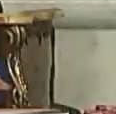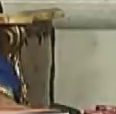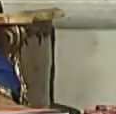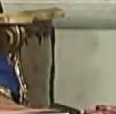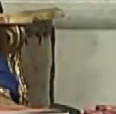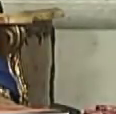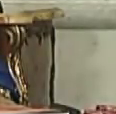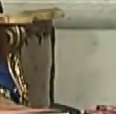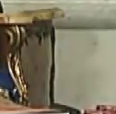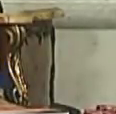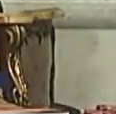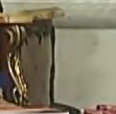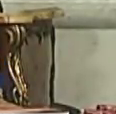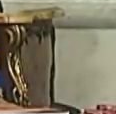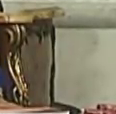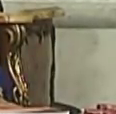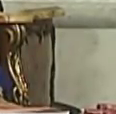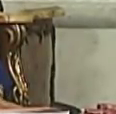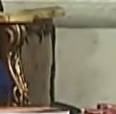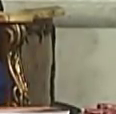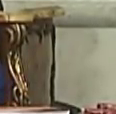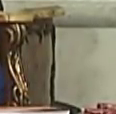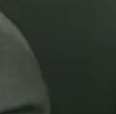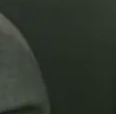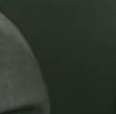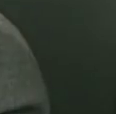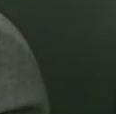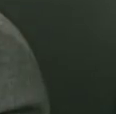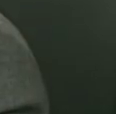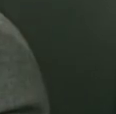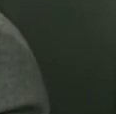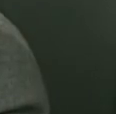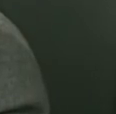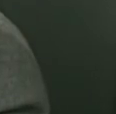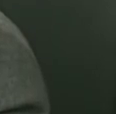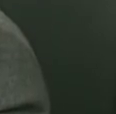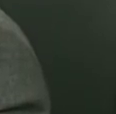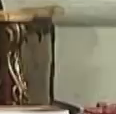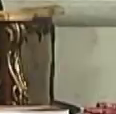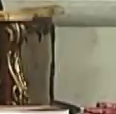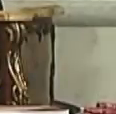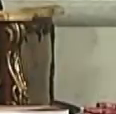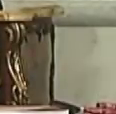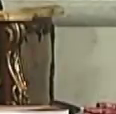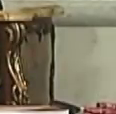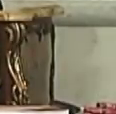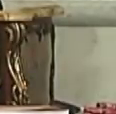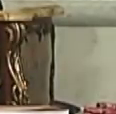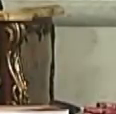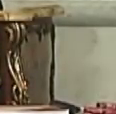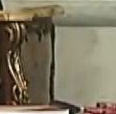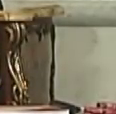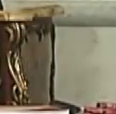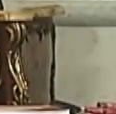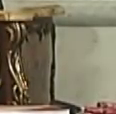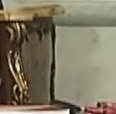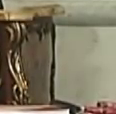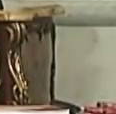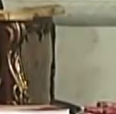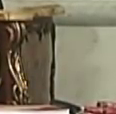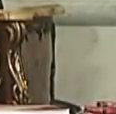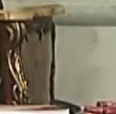horizonte inmediato y mediato bueno un segundo elemento muy importante para que tomen nota